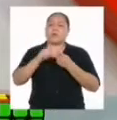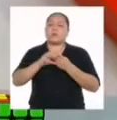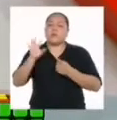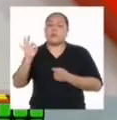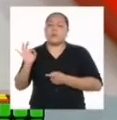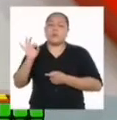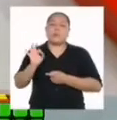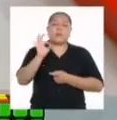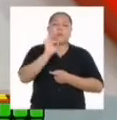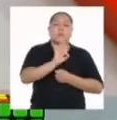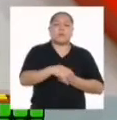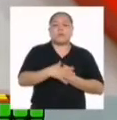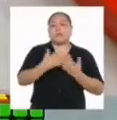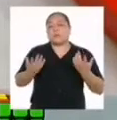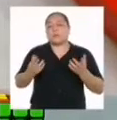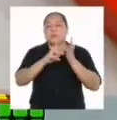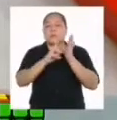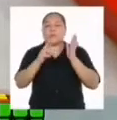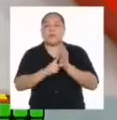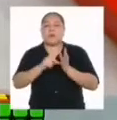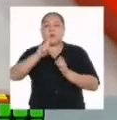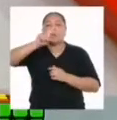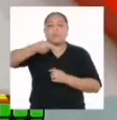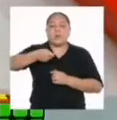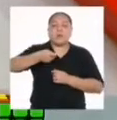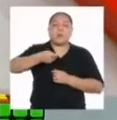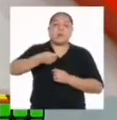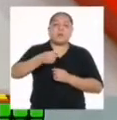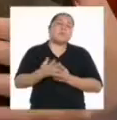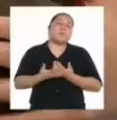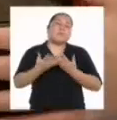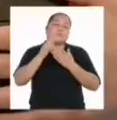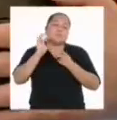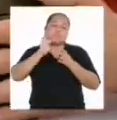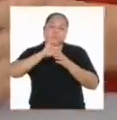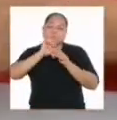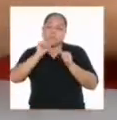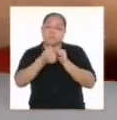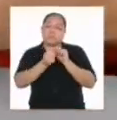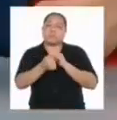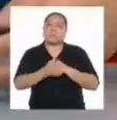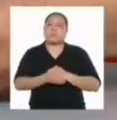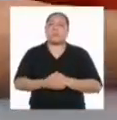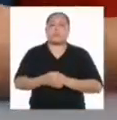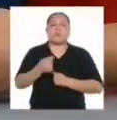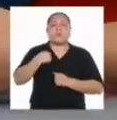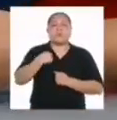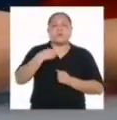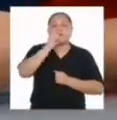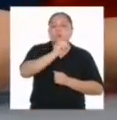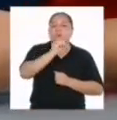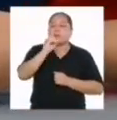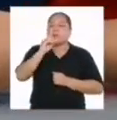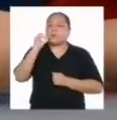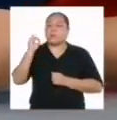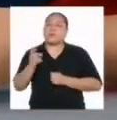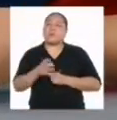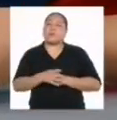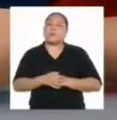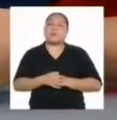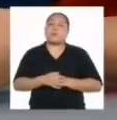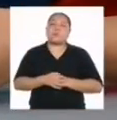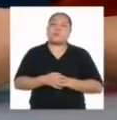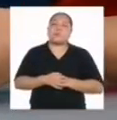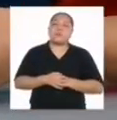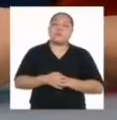el 999. Por tanto, hay mil posibilidades. Probaré con 000.